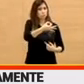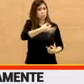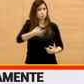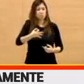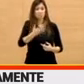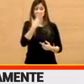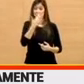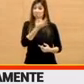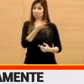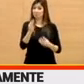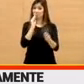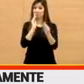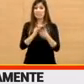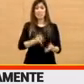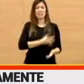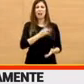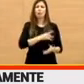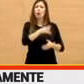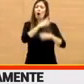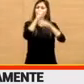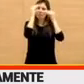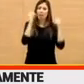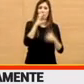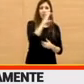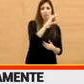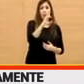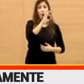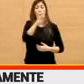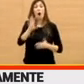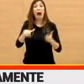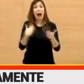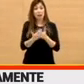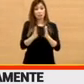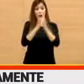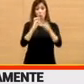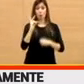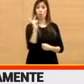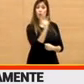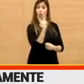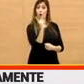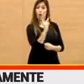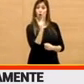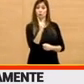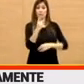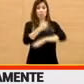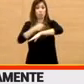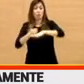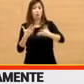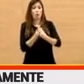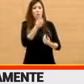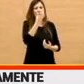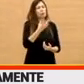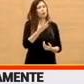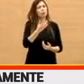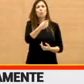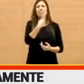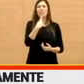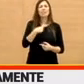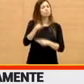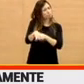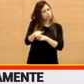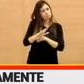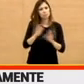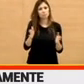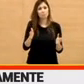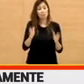sindicatos, por ejemplo, comisiones obreras, del propio acuerdo de Ciudadanos con el Partido Socialista. Y en última instancia nosotros